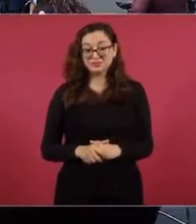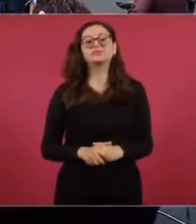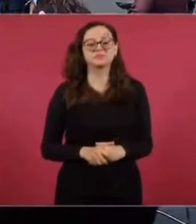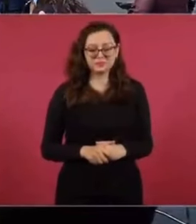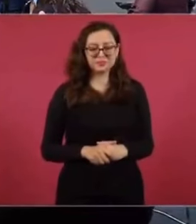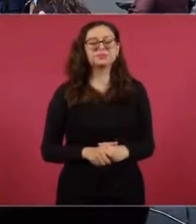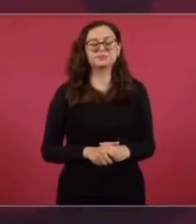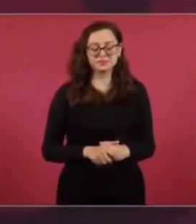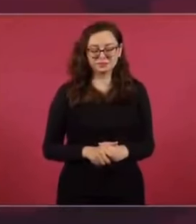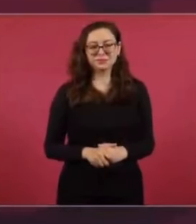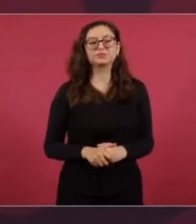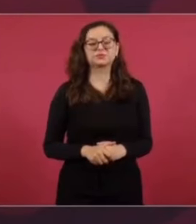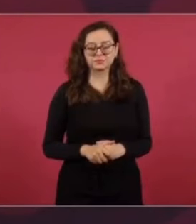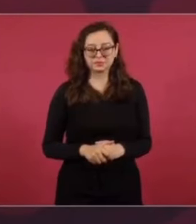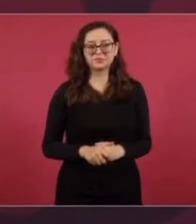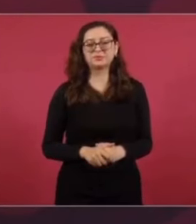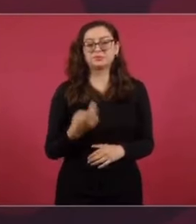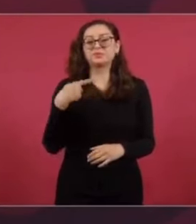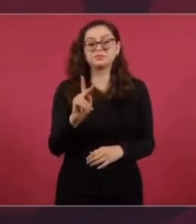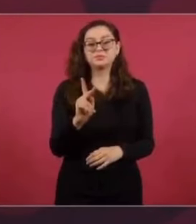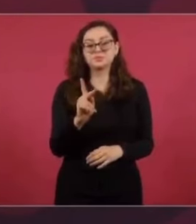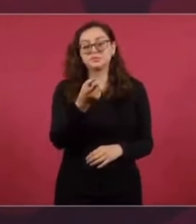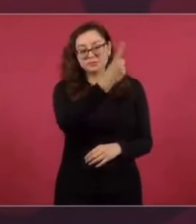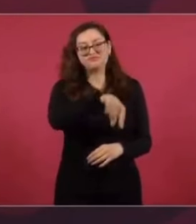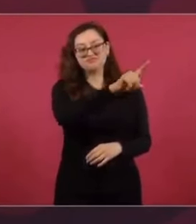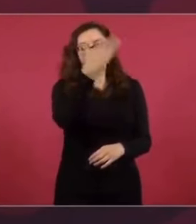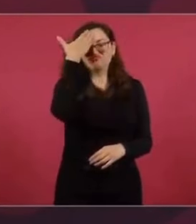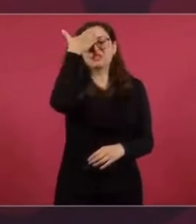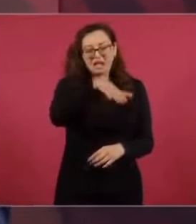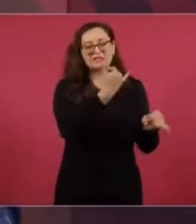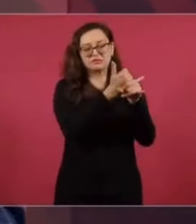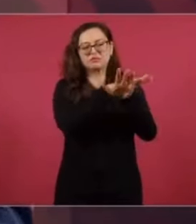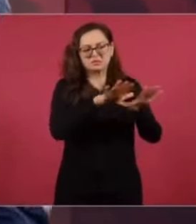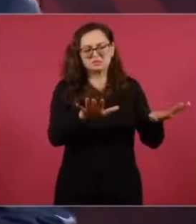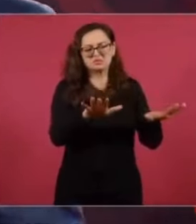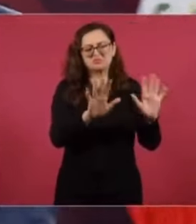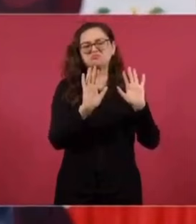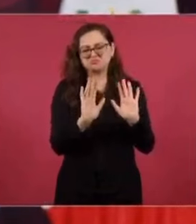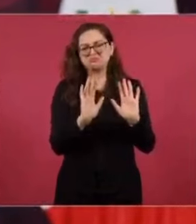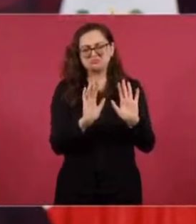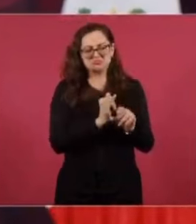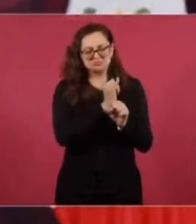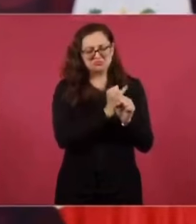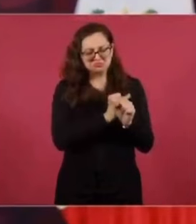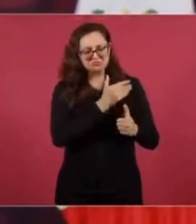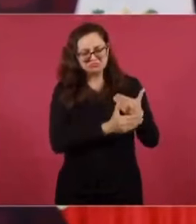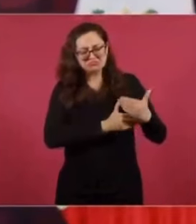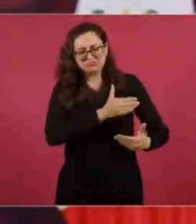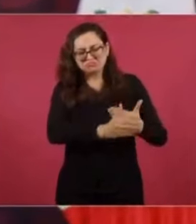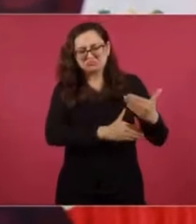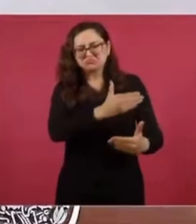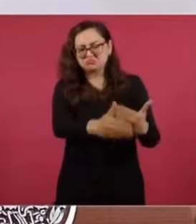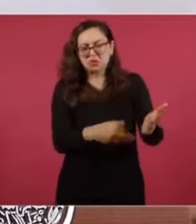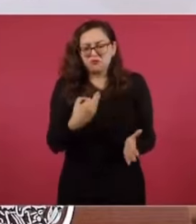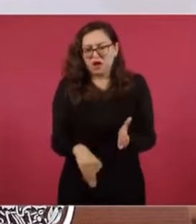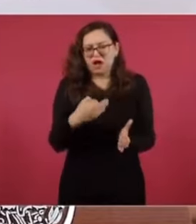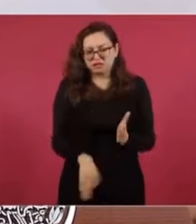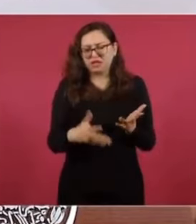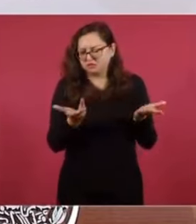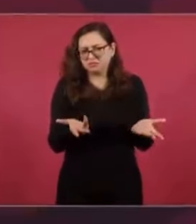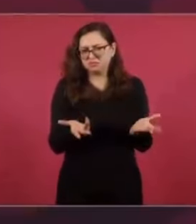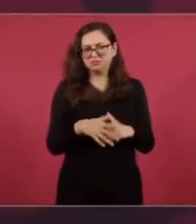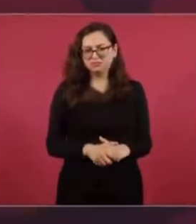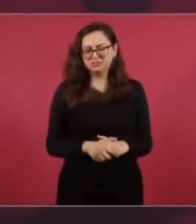Sí, pero ellos ya deben de saber todo esto y vienen además las investigaciones, van a tomar la